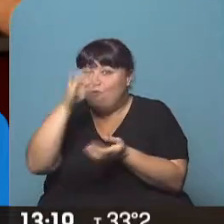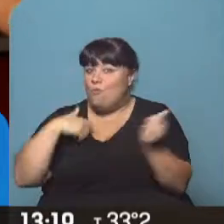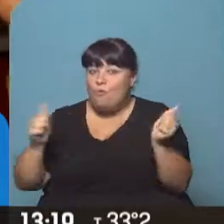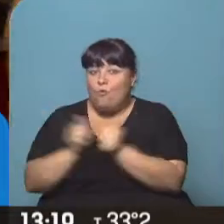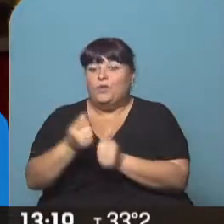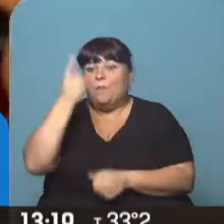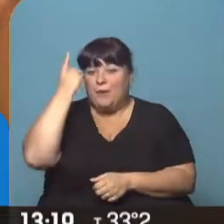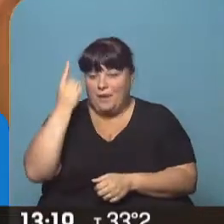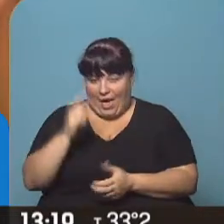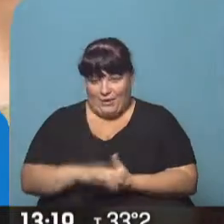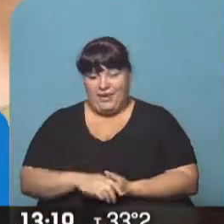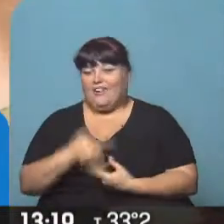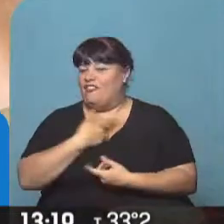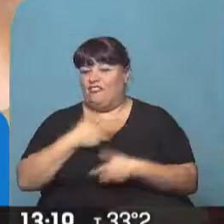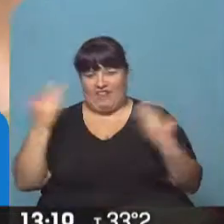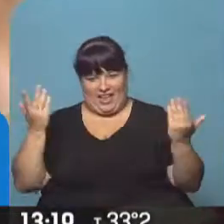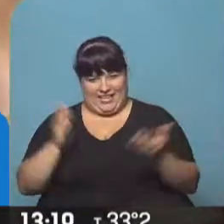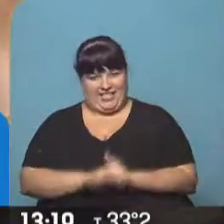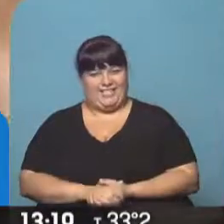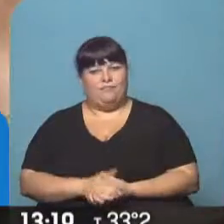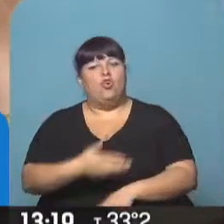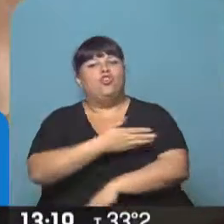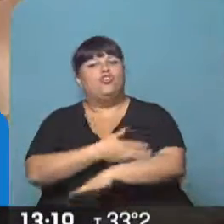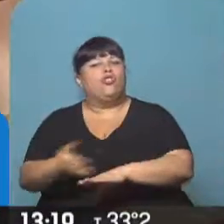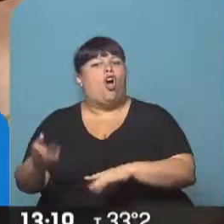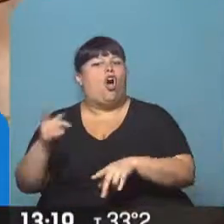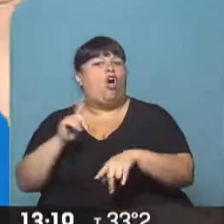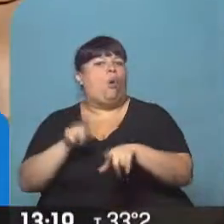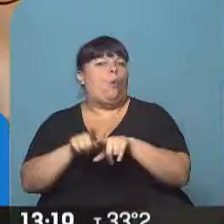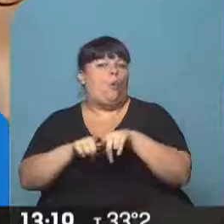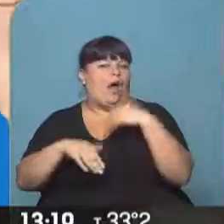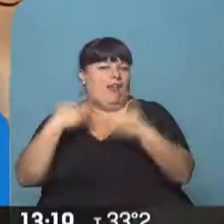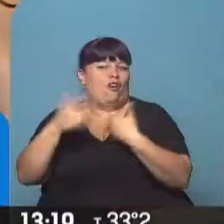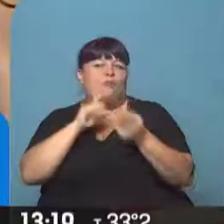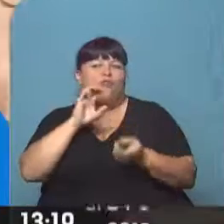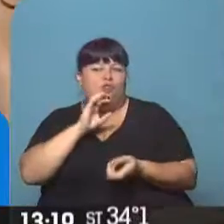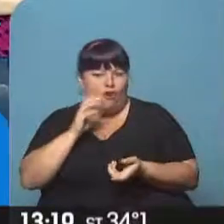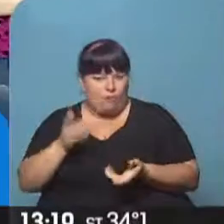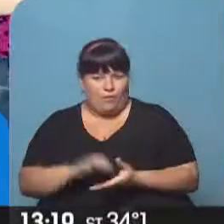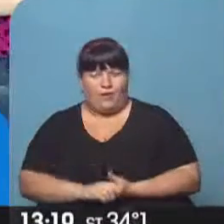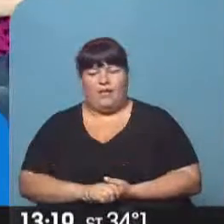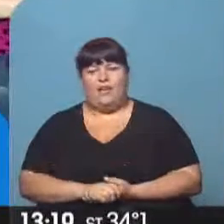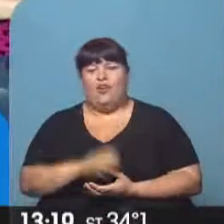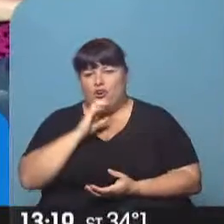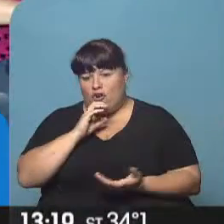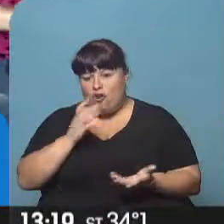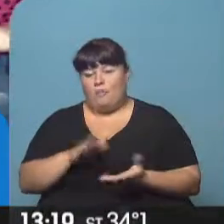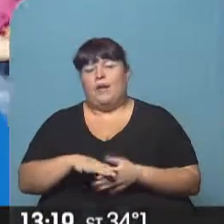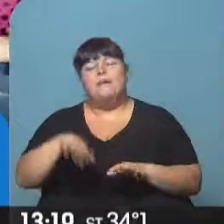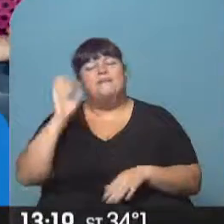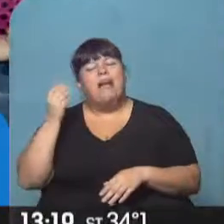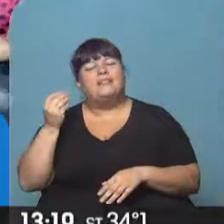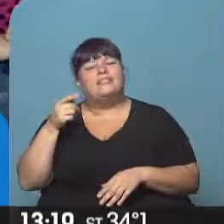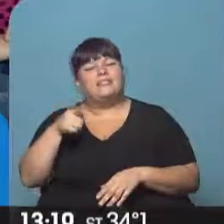la primera vez. Yo estoy feliz. Todo transcurre en con paso de comedia. Las tres historias son comedias.